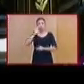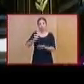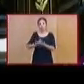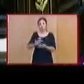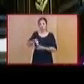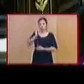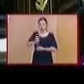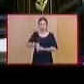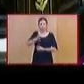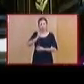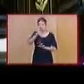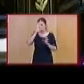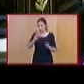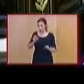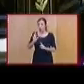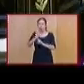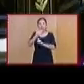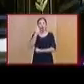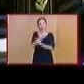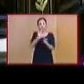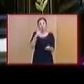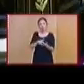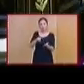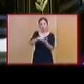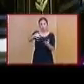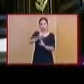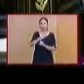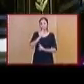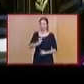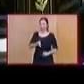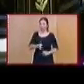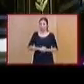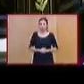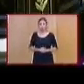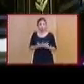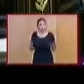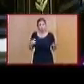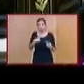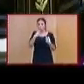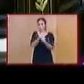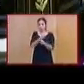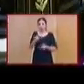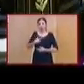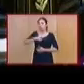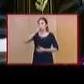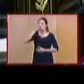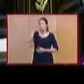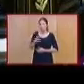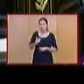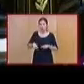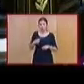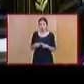razonables y justas algunas de las reivindicaciones que allí se hacían. Por tanto, yo lo que les digo es que no voy a prometer lo que no tenga